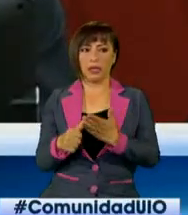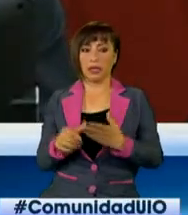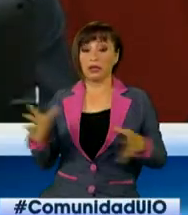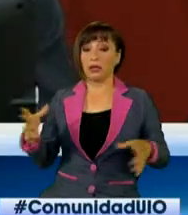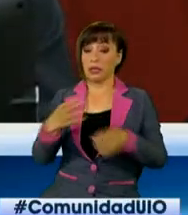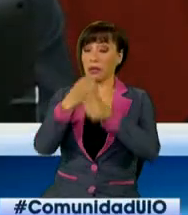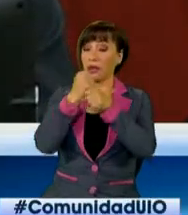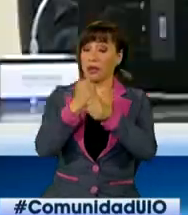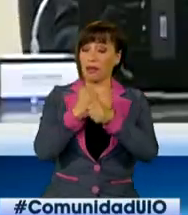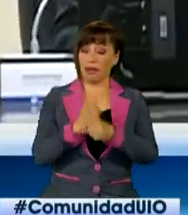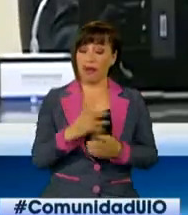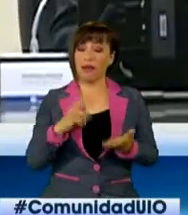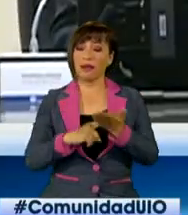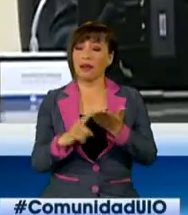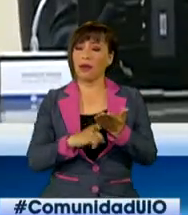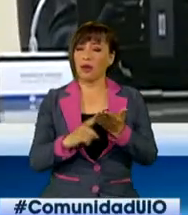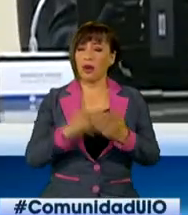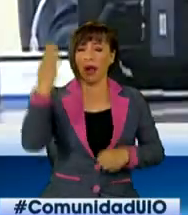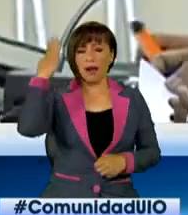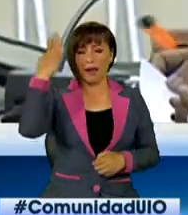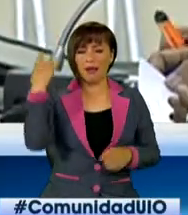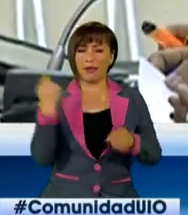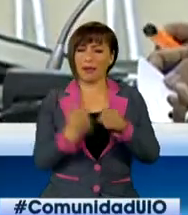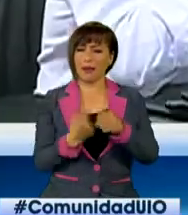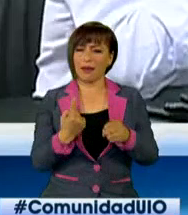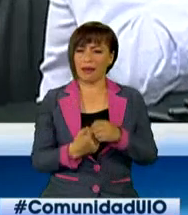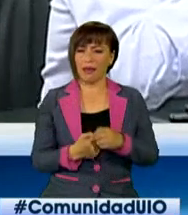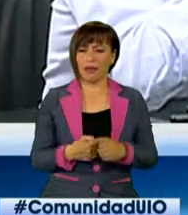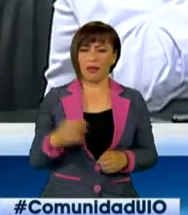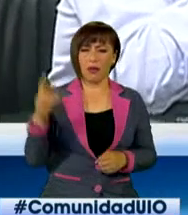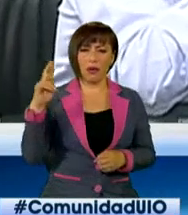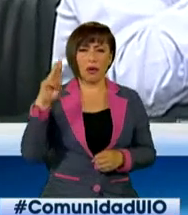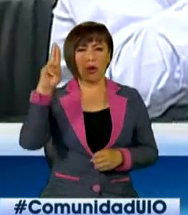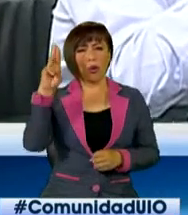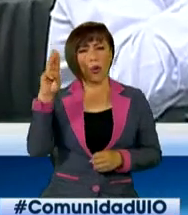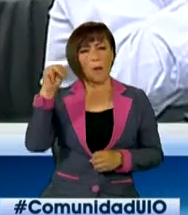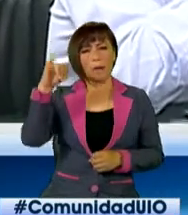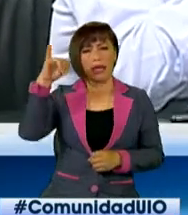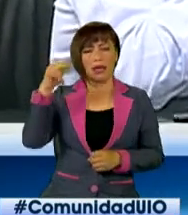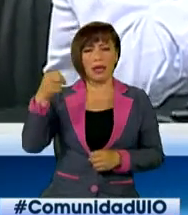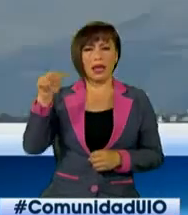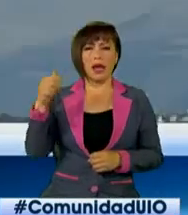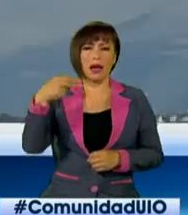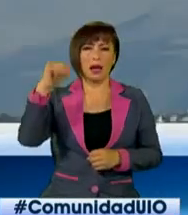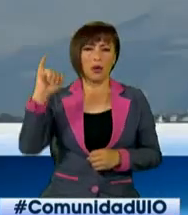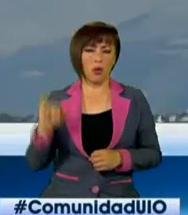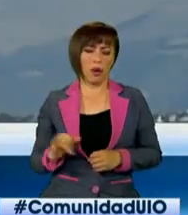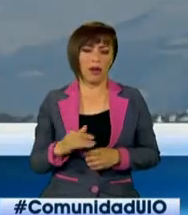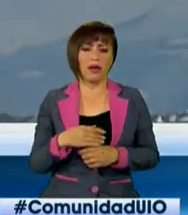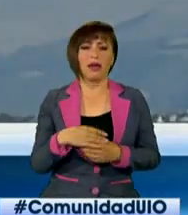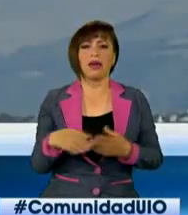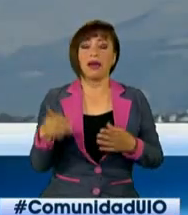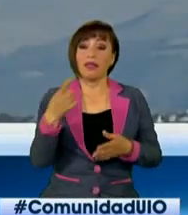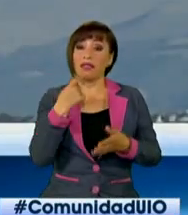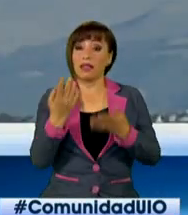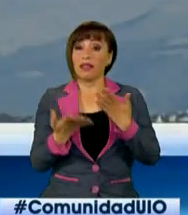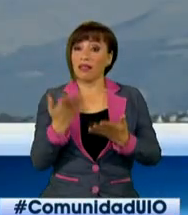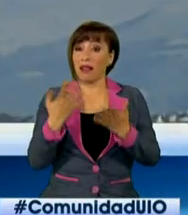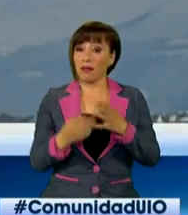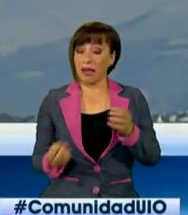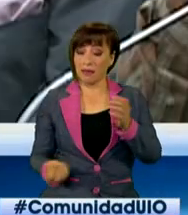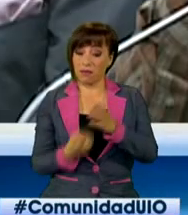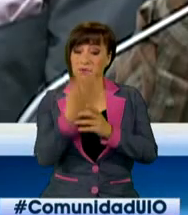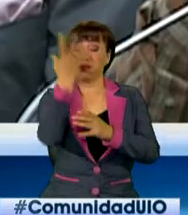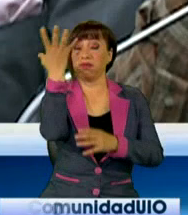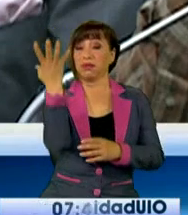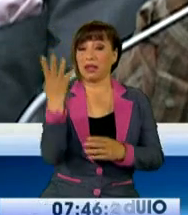seguridad, César Navas, mantuvo con los alcaldes de Quito, Rumiñahui y Mejía para analizar las acciones que se han tomado en caso de una posible erupción del volcán